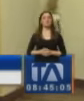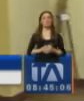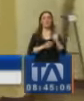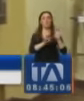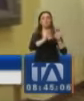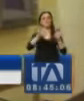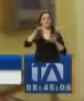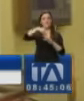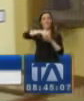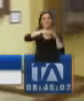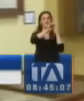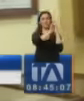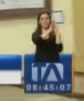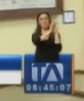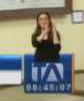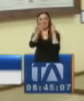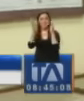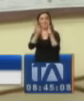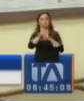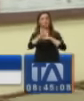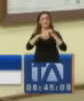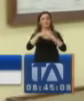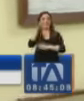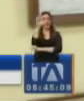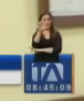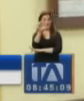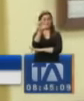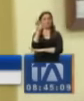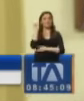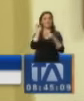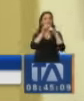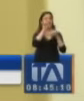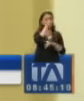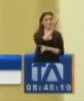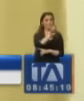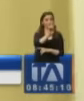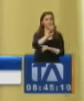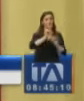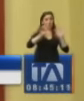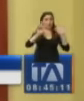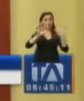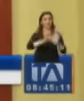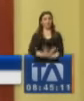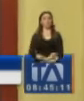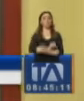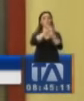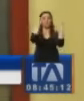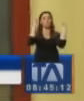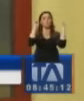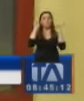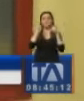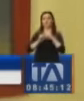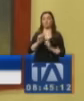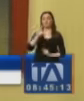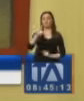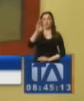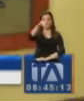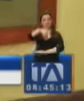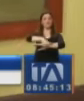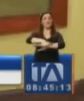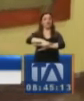museo dentro de la Biblioteca Ecuatoriana. De lunes a viernes, de 8 de la mañana a 5 de la